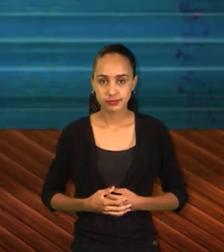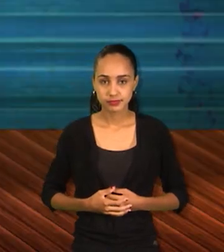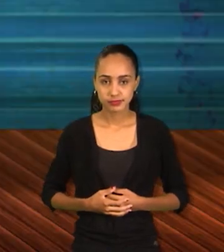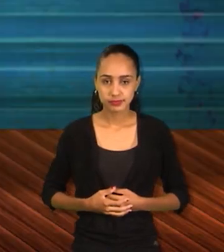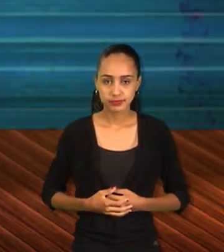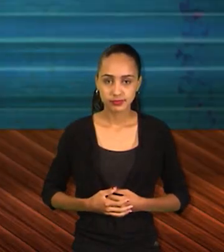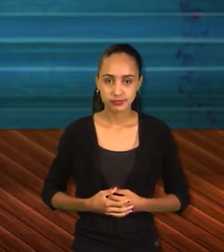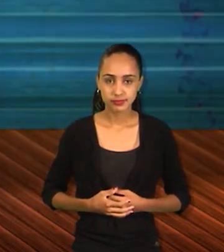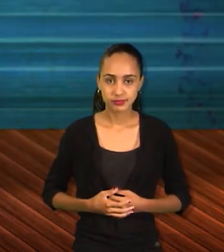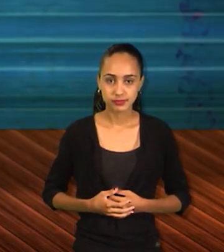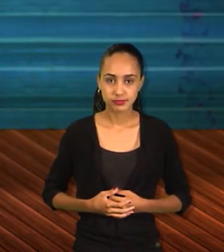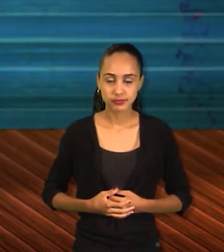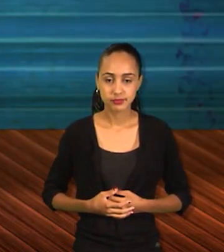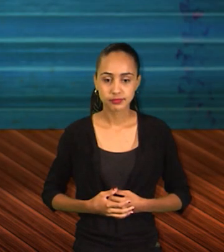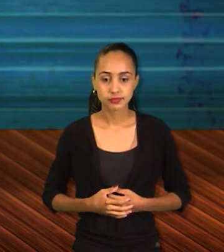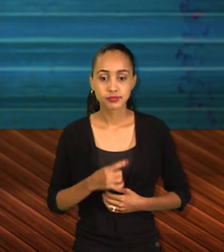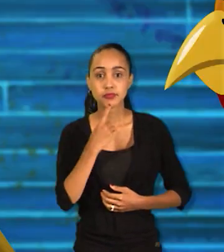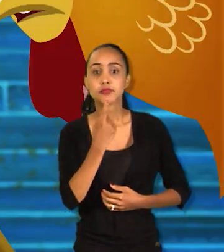¡Firmes!